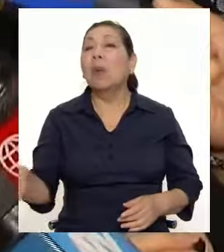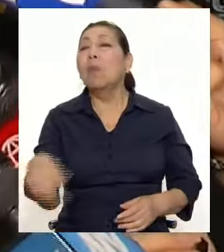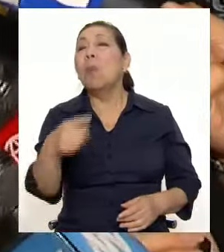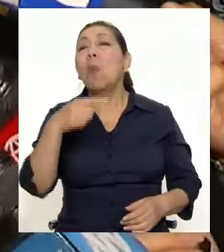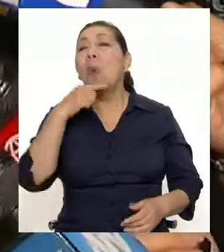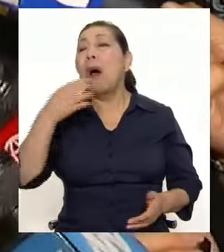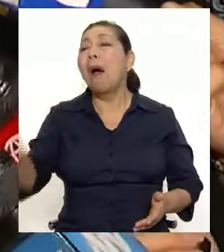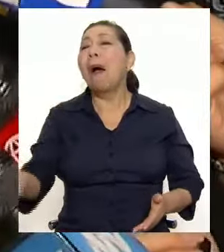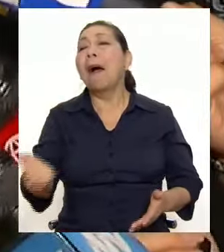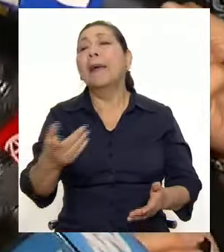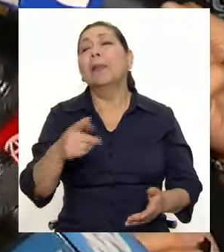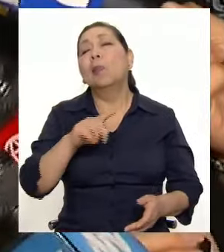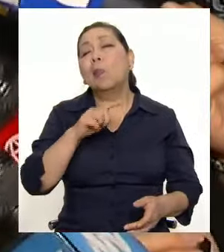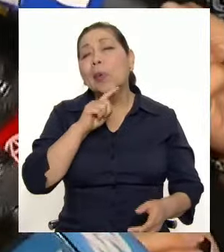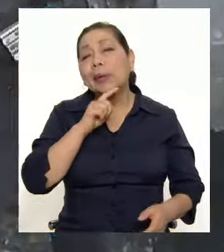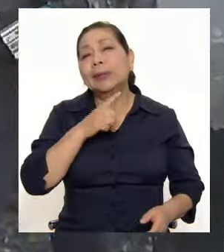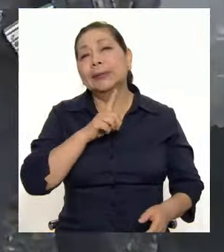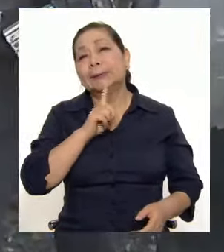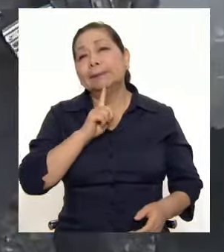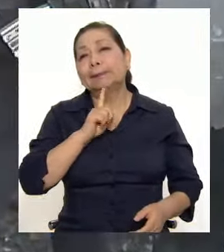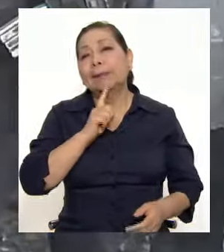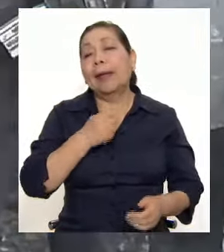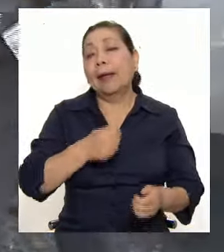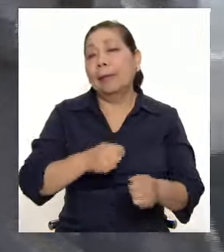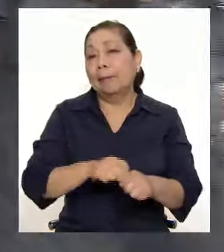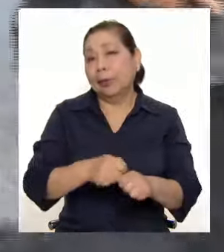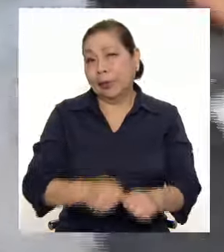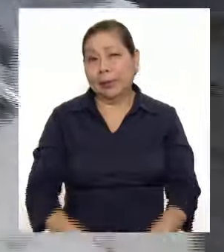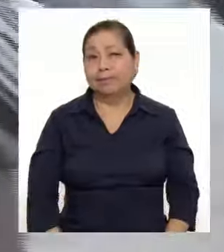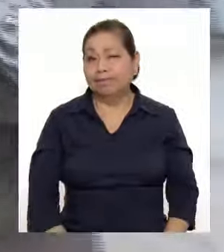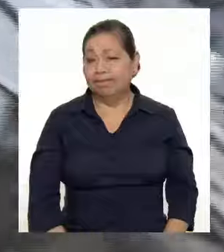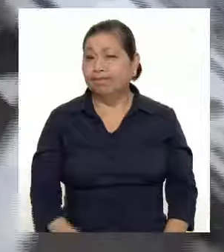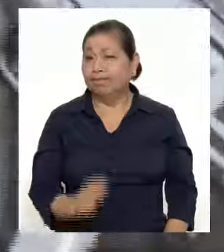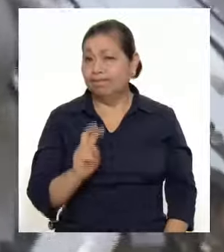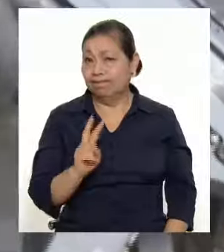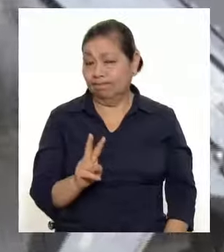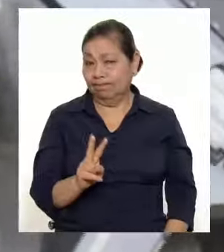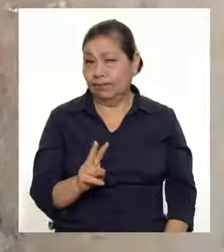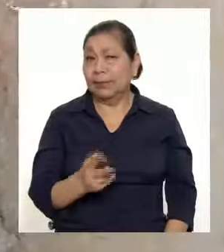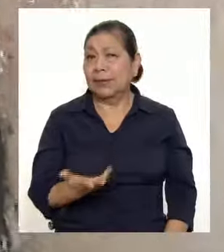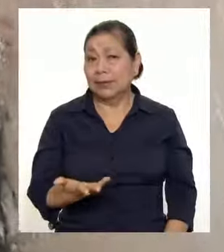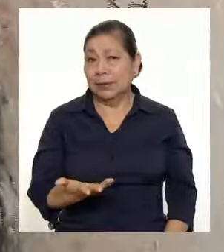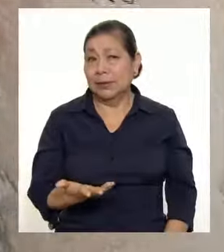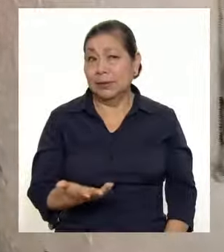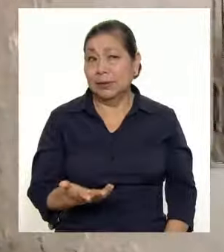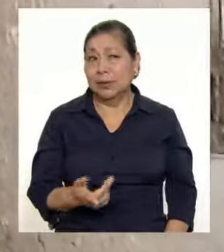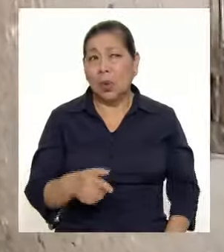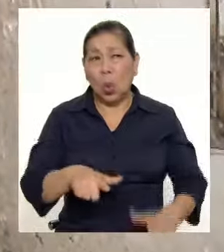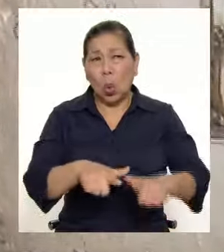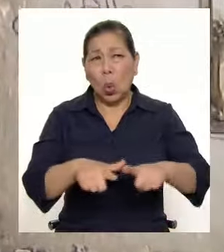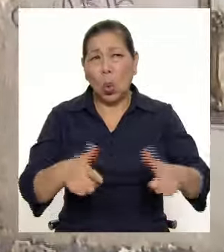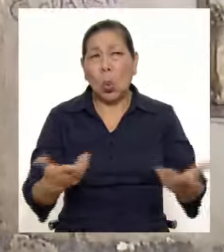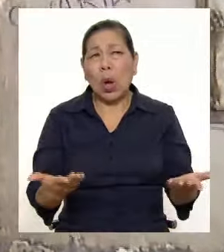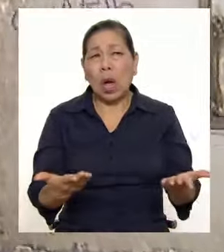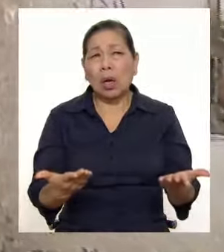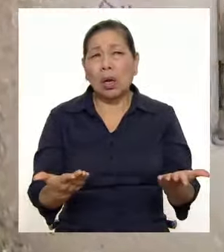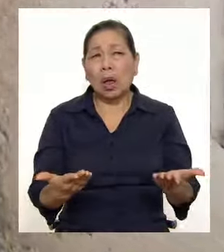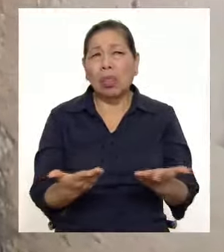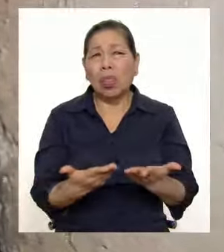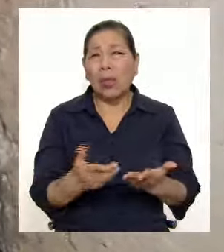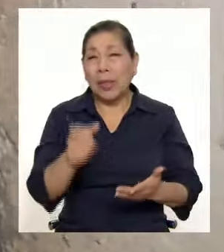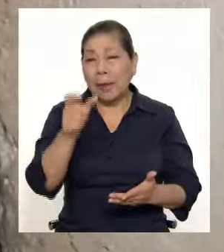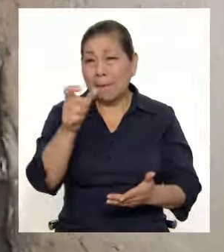laboral, favorecimiento a la prostitución. Algo que llamó la atención a los agentes fue este ambiente, donde